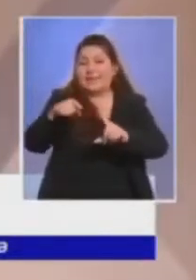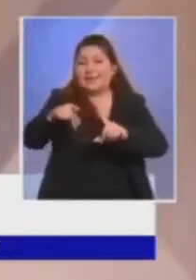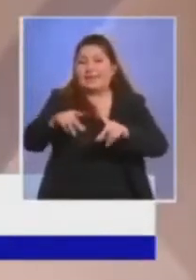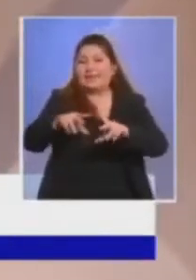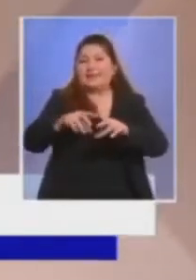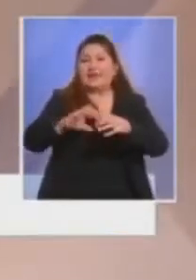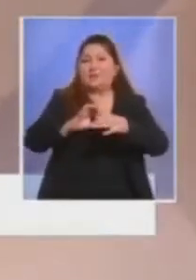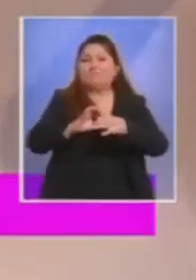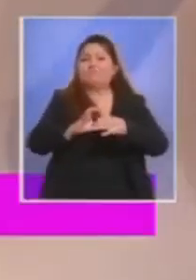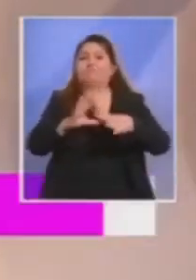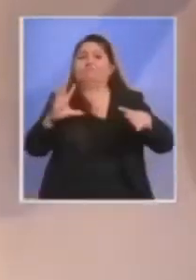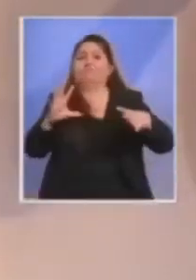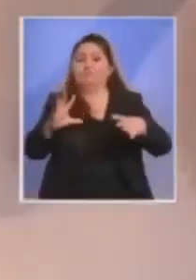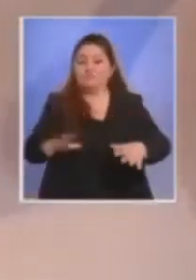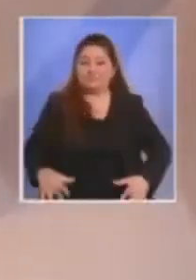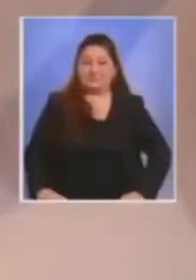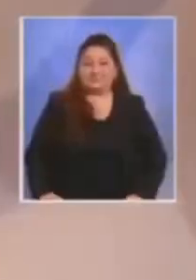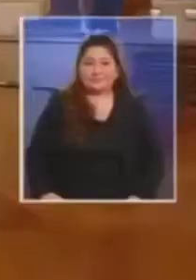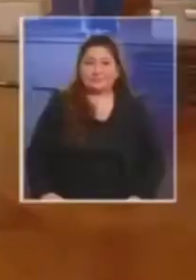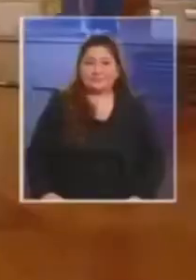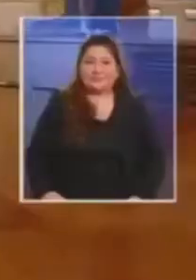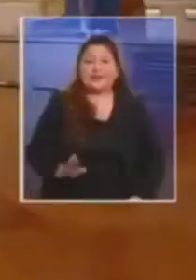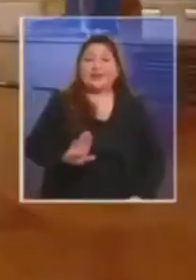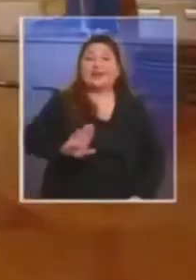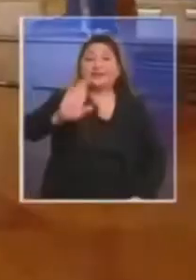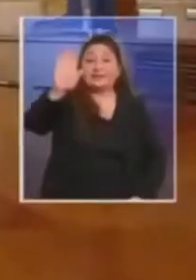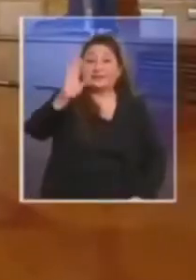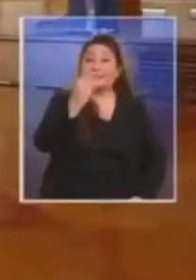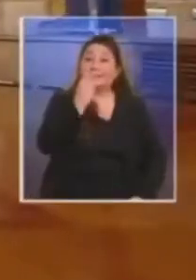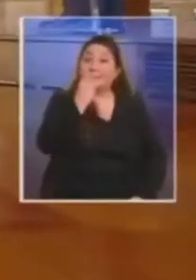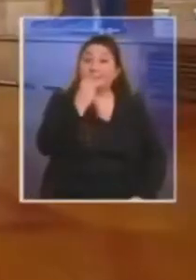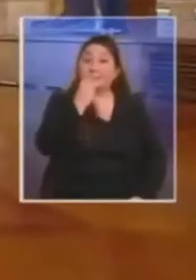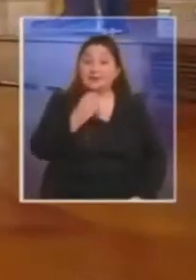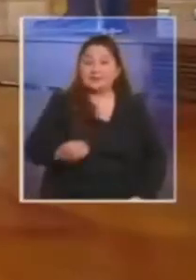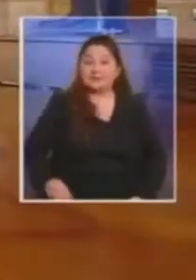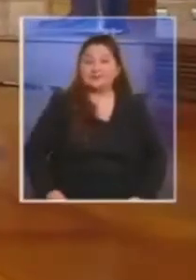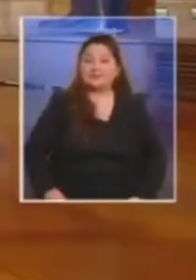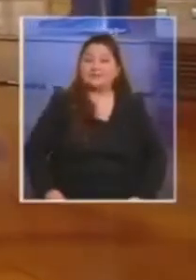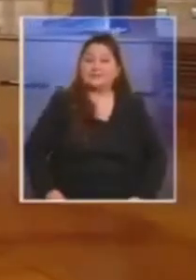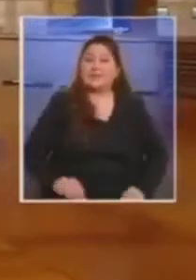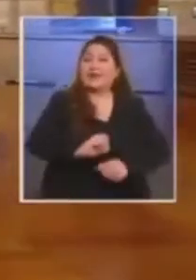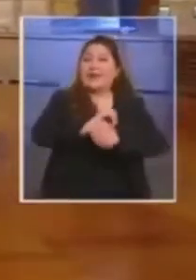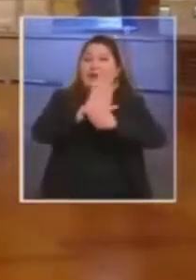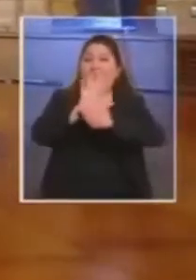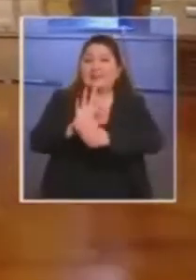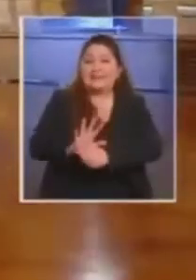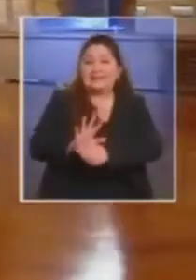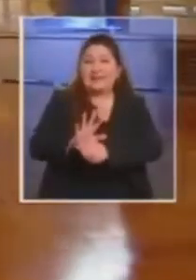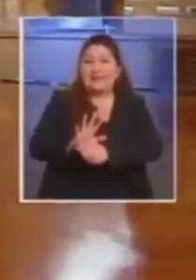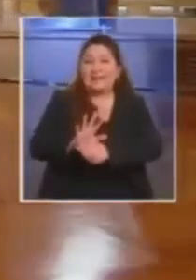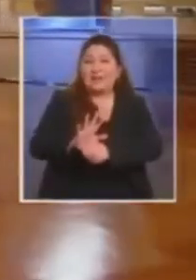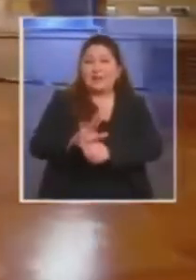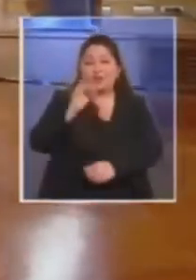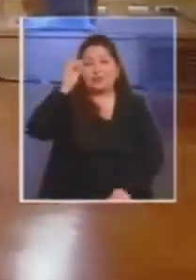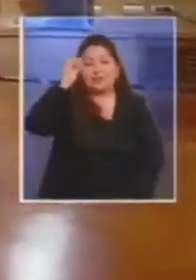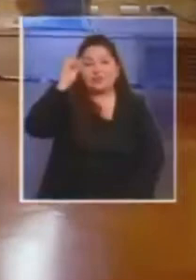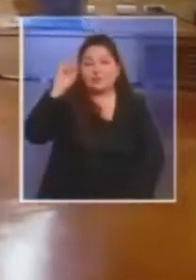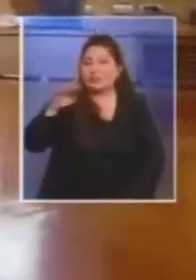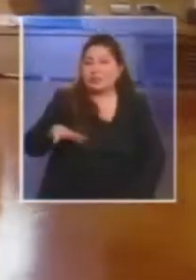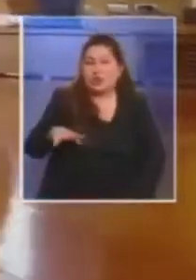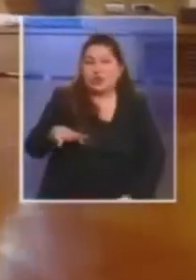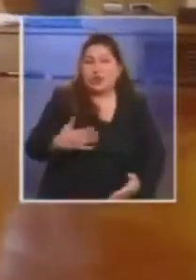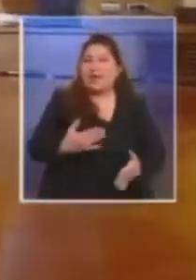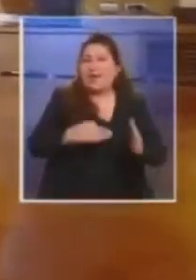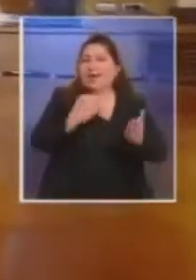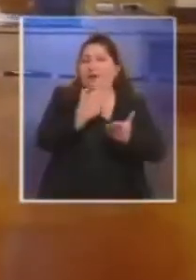gracias. Candidato Artés, la pandemia ha generado un nivel de deserción escolar